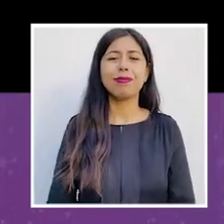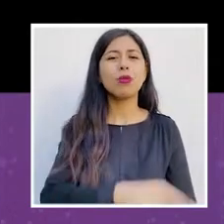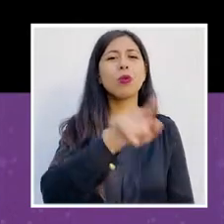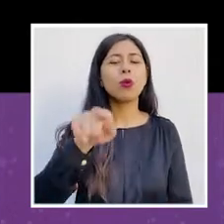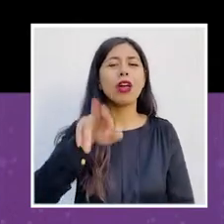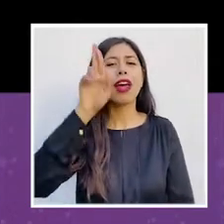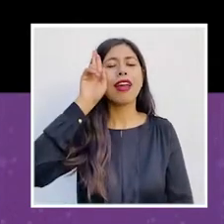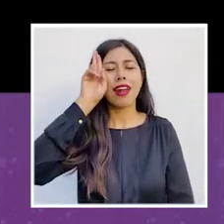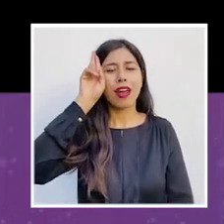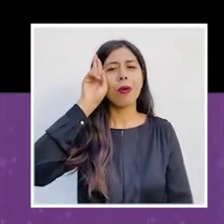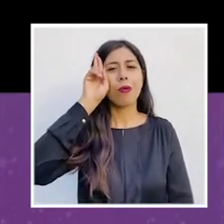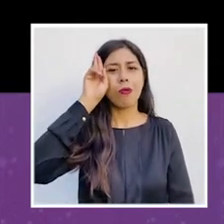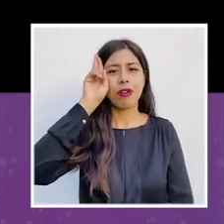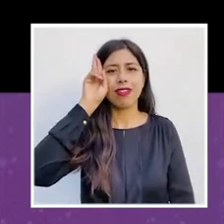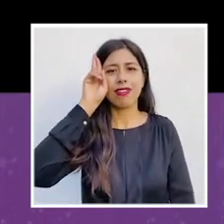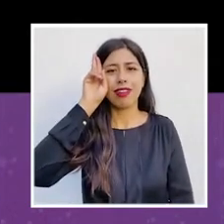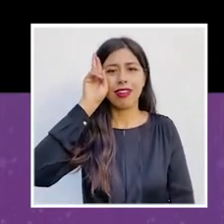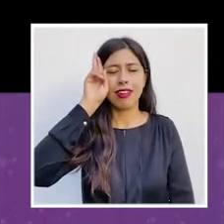Recuerden,